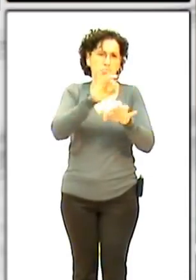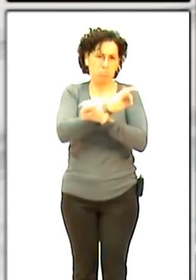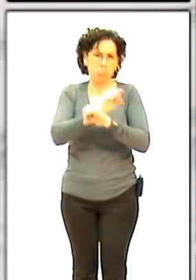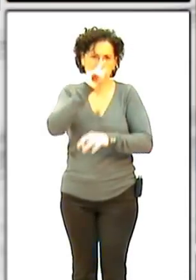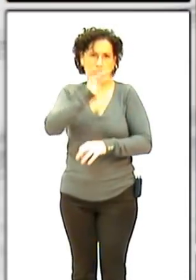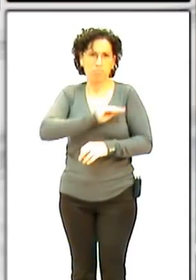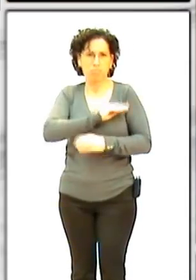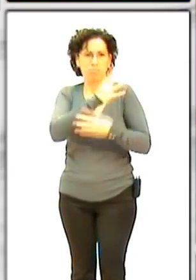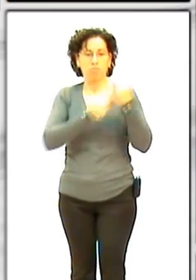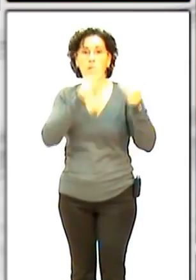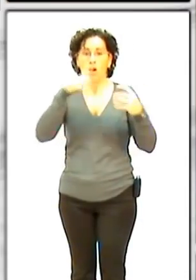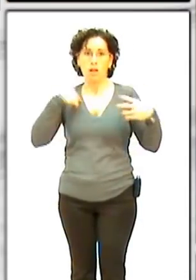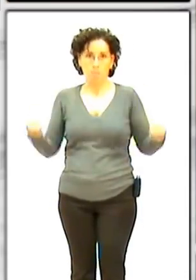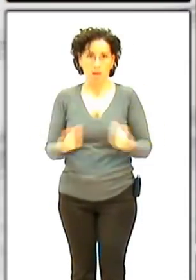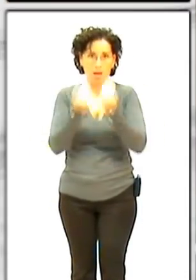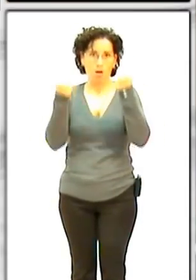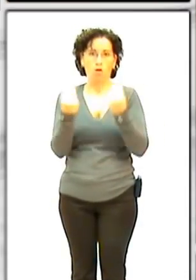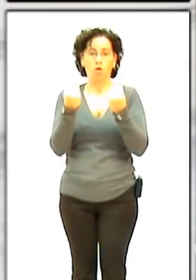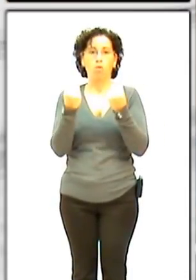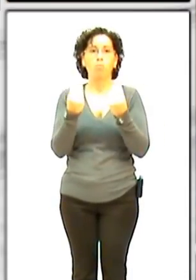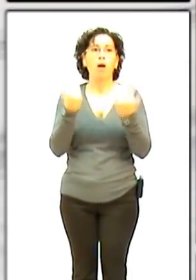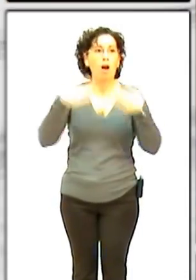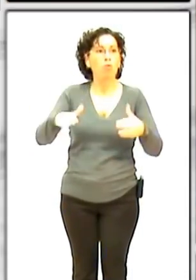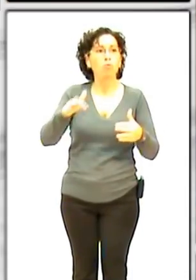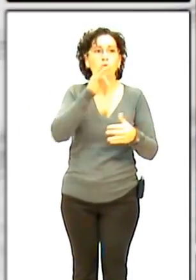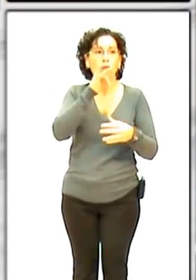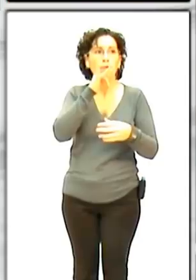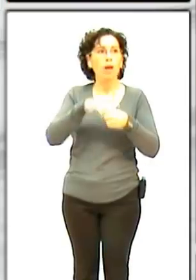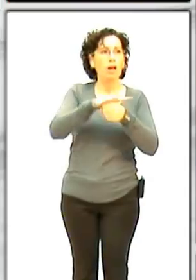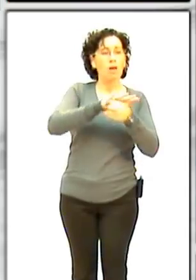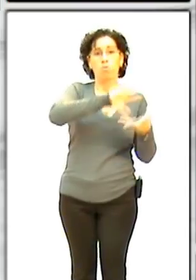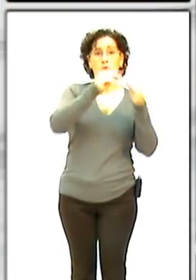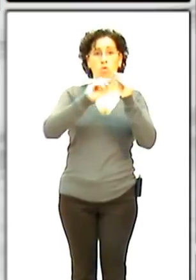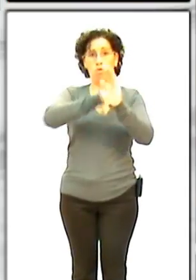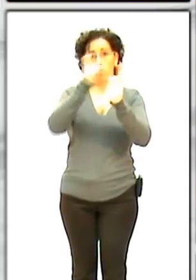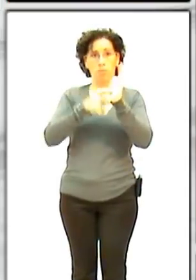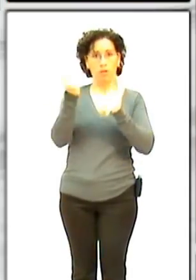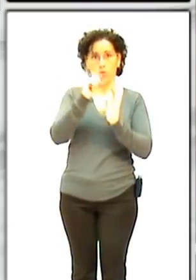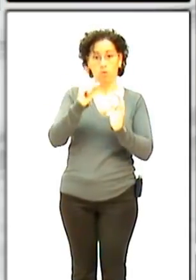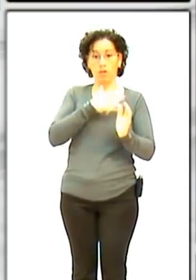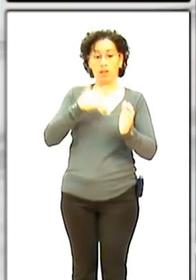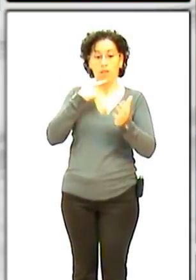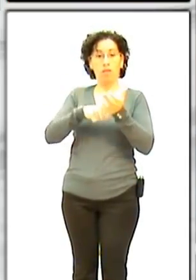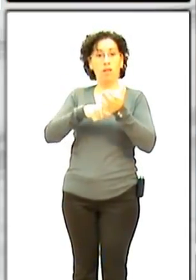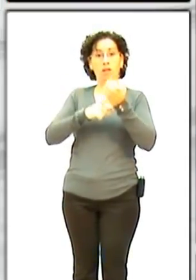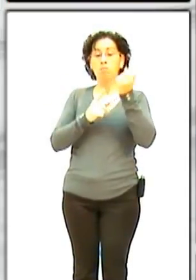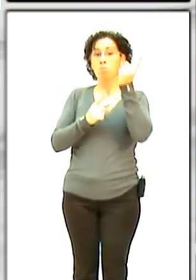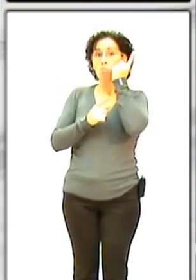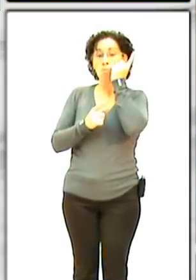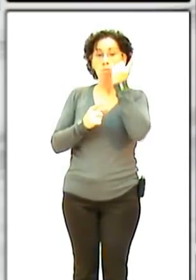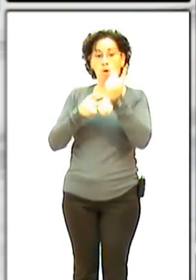pero todavía no aplicable a todos los campos, y por los sensores que tiene el propio dispositivo móvil.